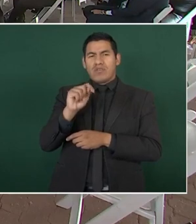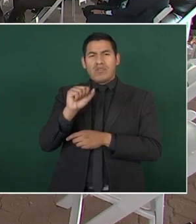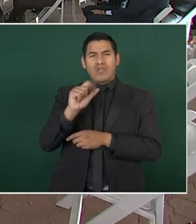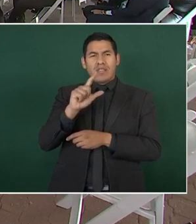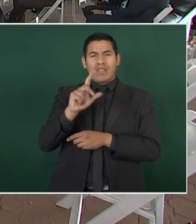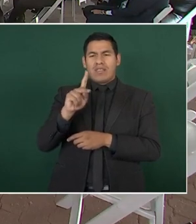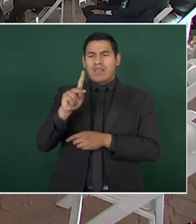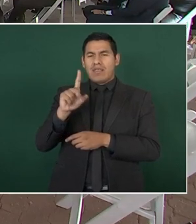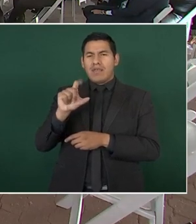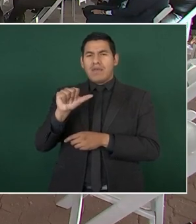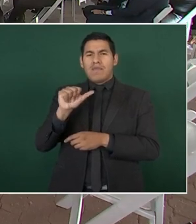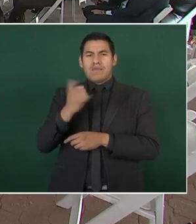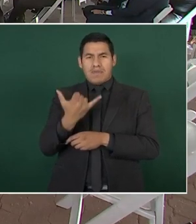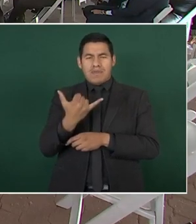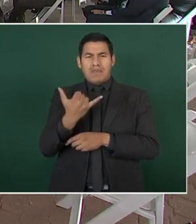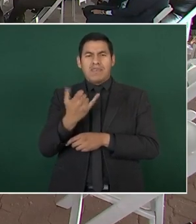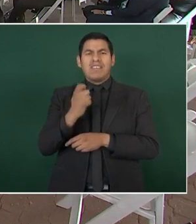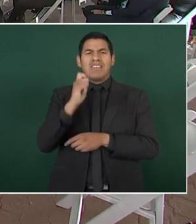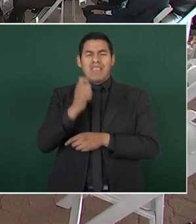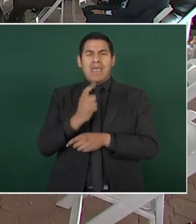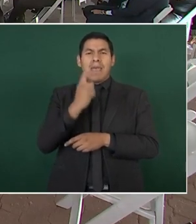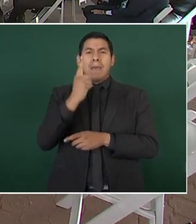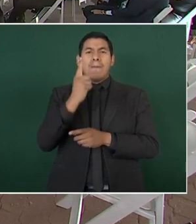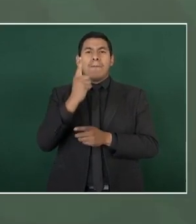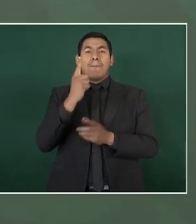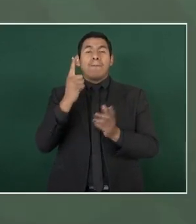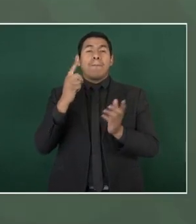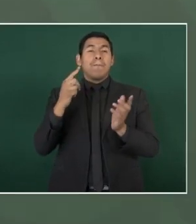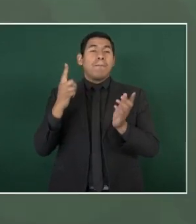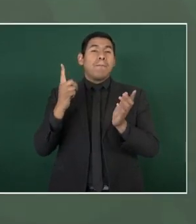2.365. De 1.300.